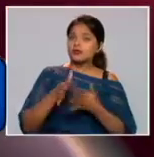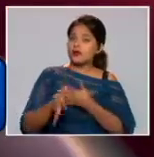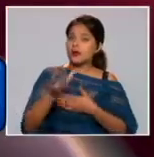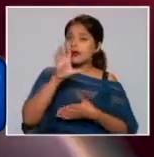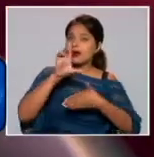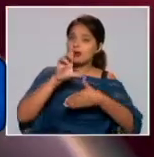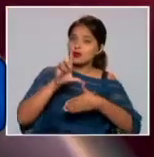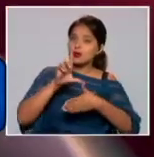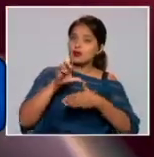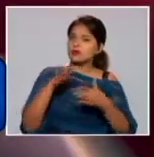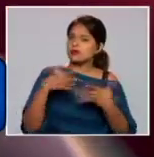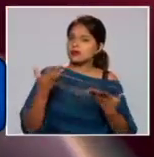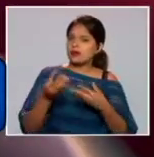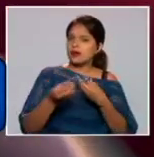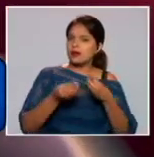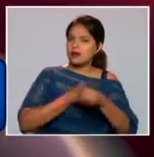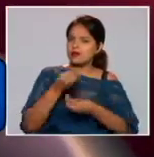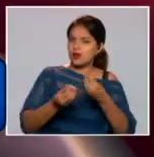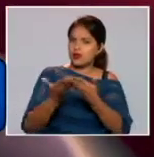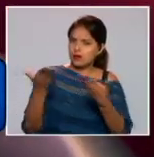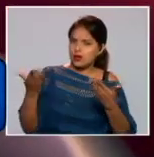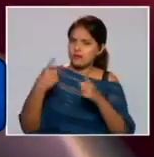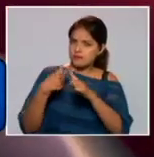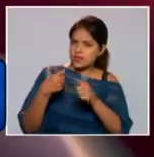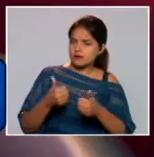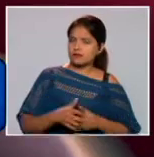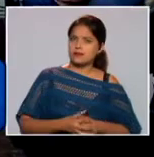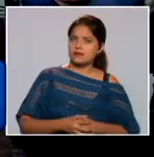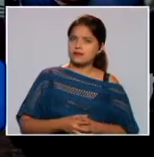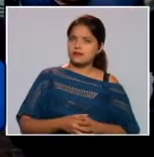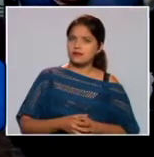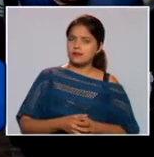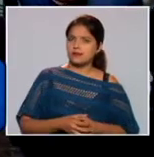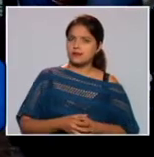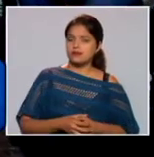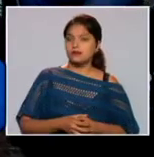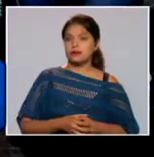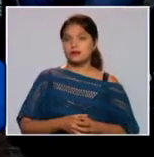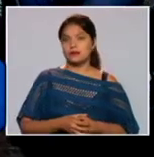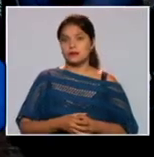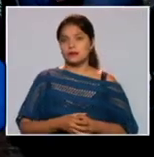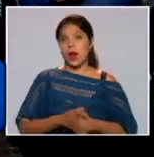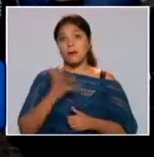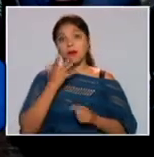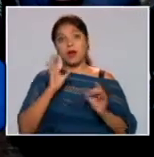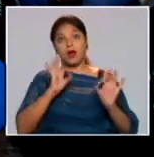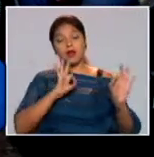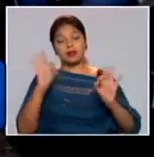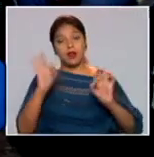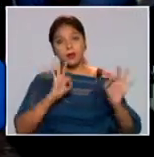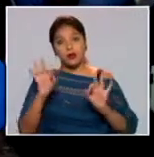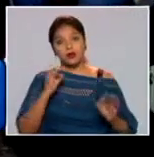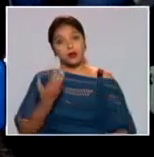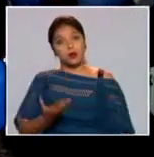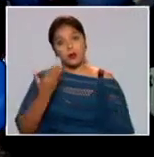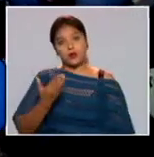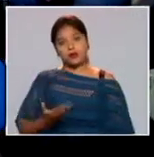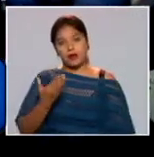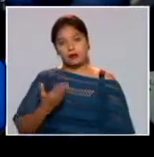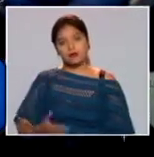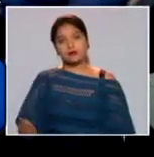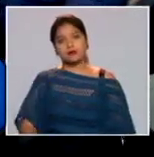latinoamericano cuál sería bueno desde la dramaturgia Me parece bien